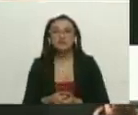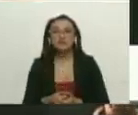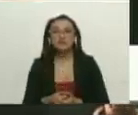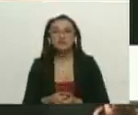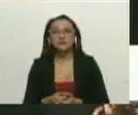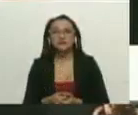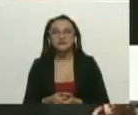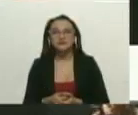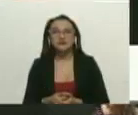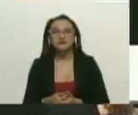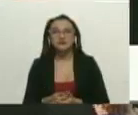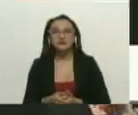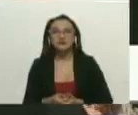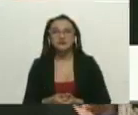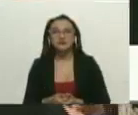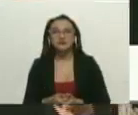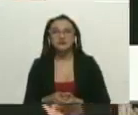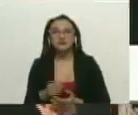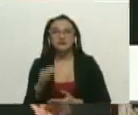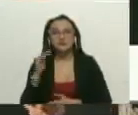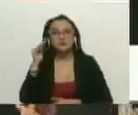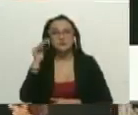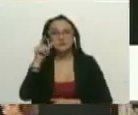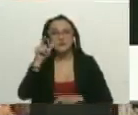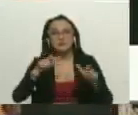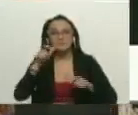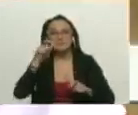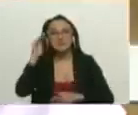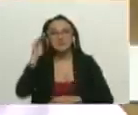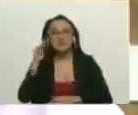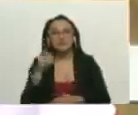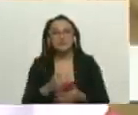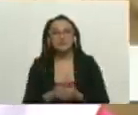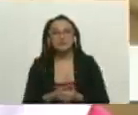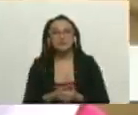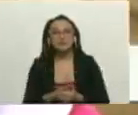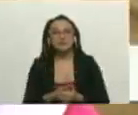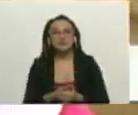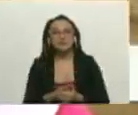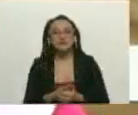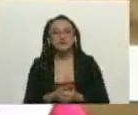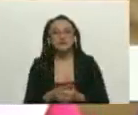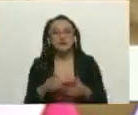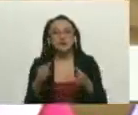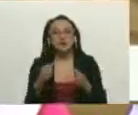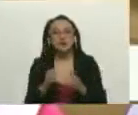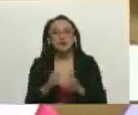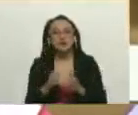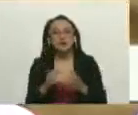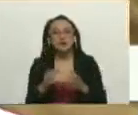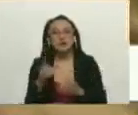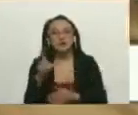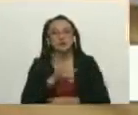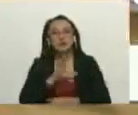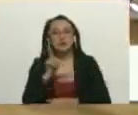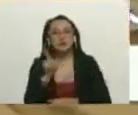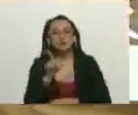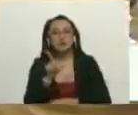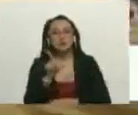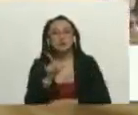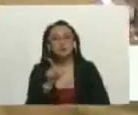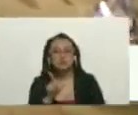todo a un militante del glorioso Partido Socialista Unido de